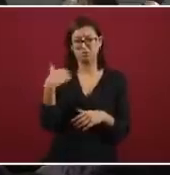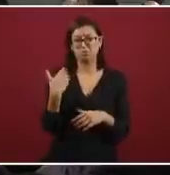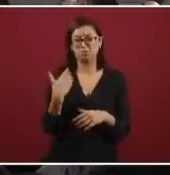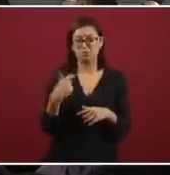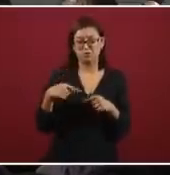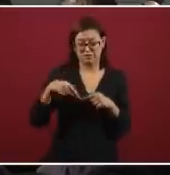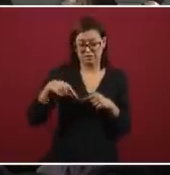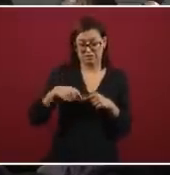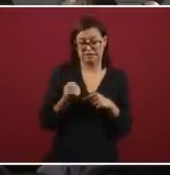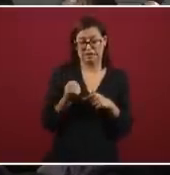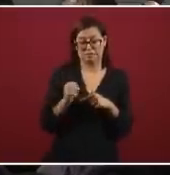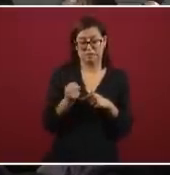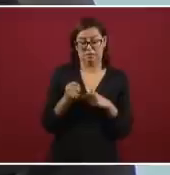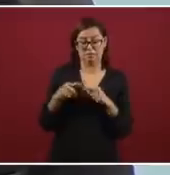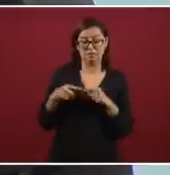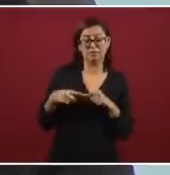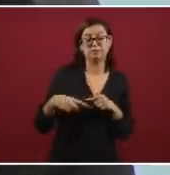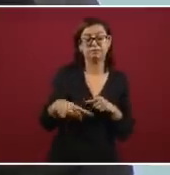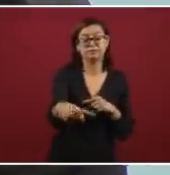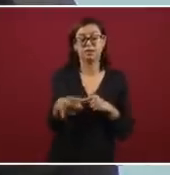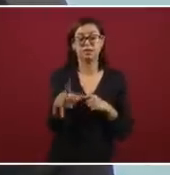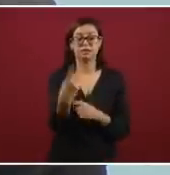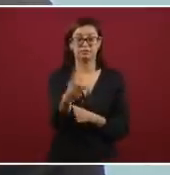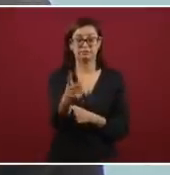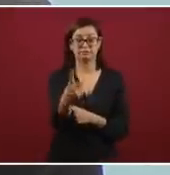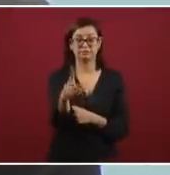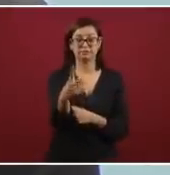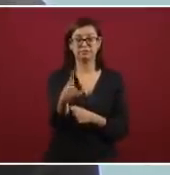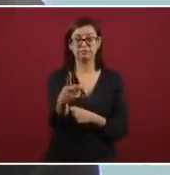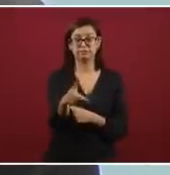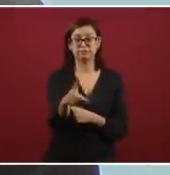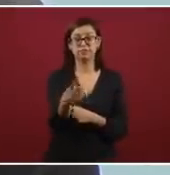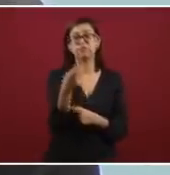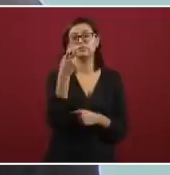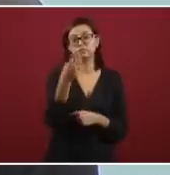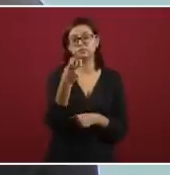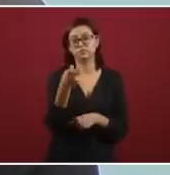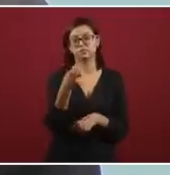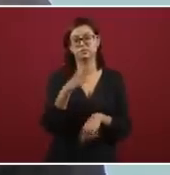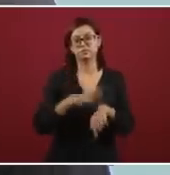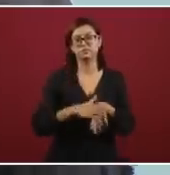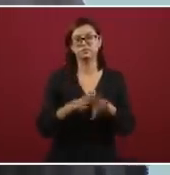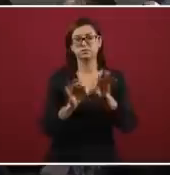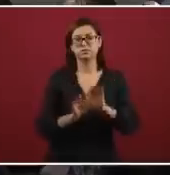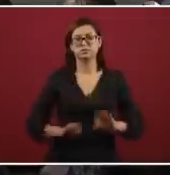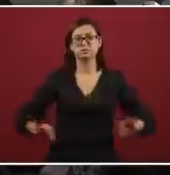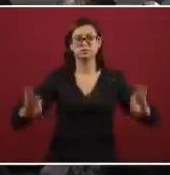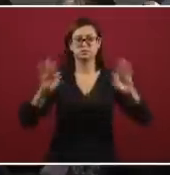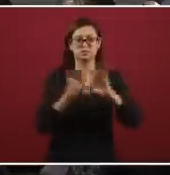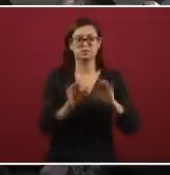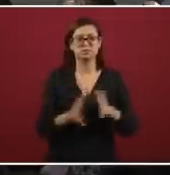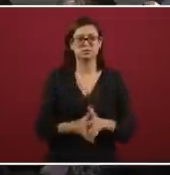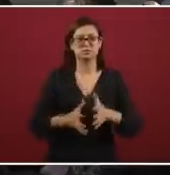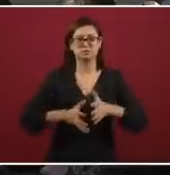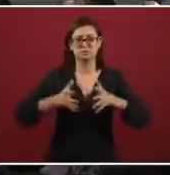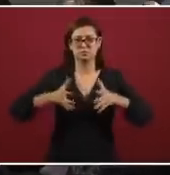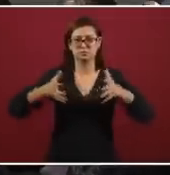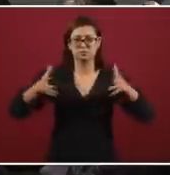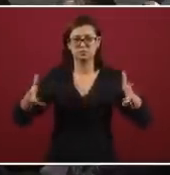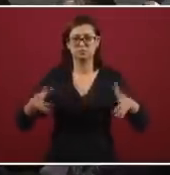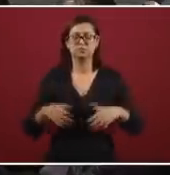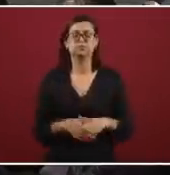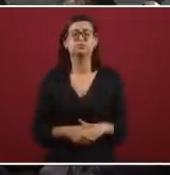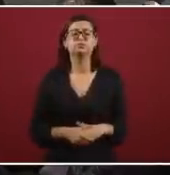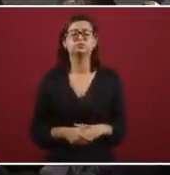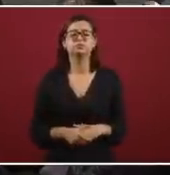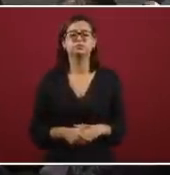aquí a fin de año, y por eso estamos hablando de este incremento de la producción. La que